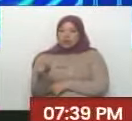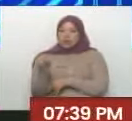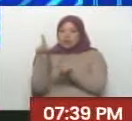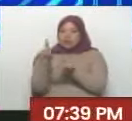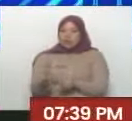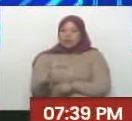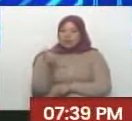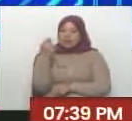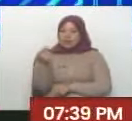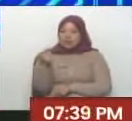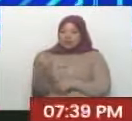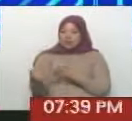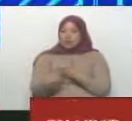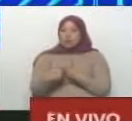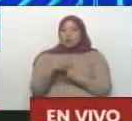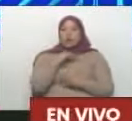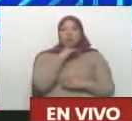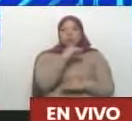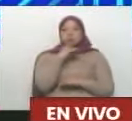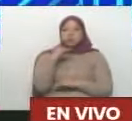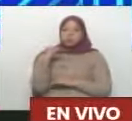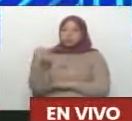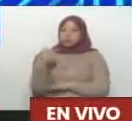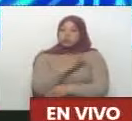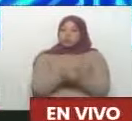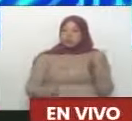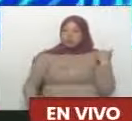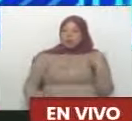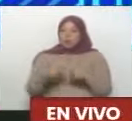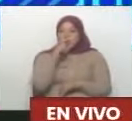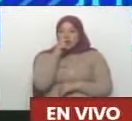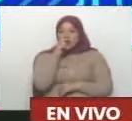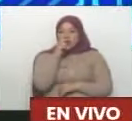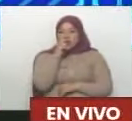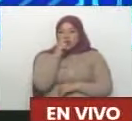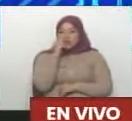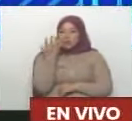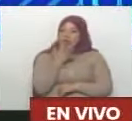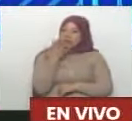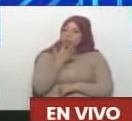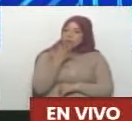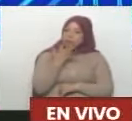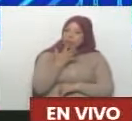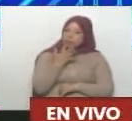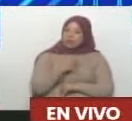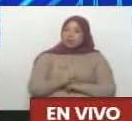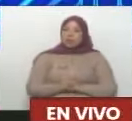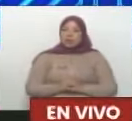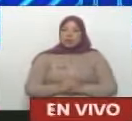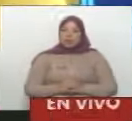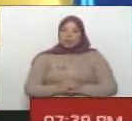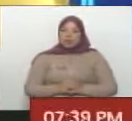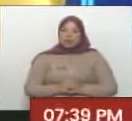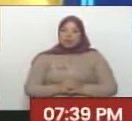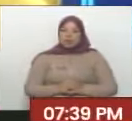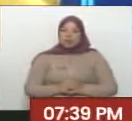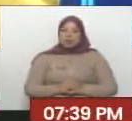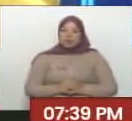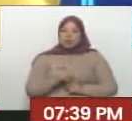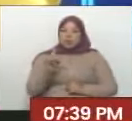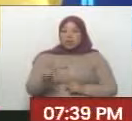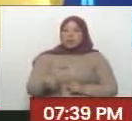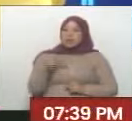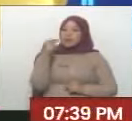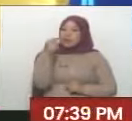una pulsera contra lo que llevó el presidente Nicolás Maduro. Fue muy gracioso ese meme. Luego acá, bueno, el